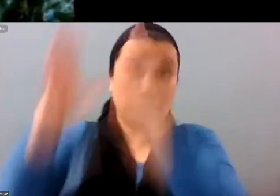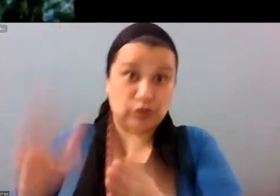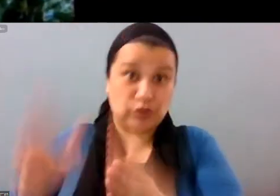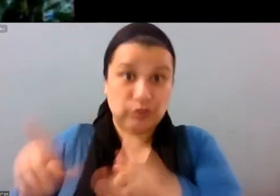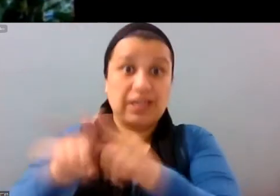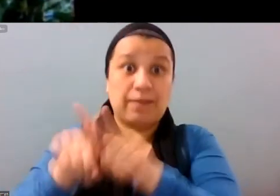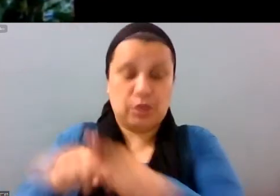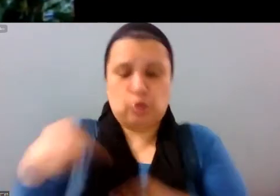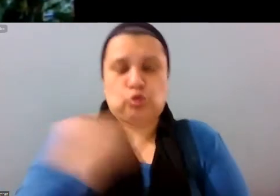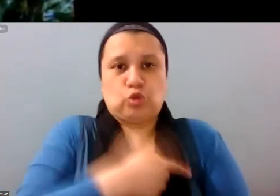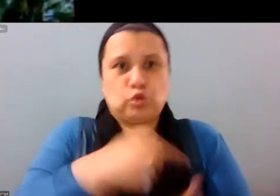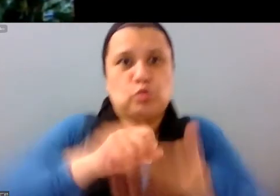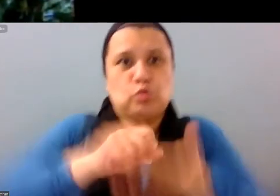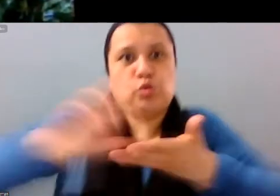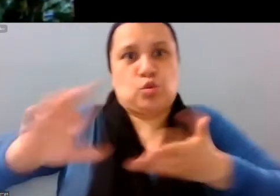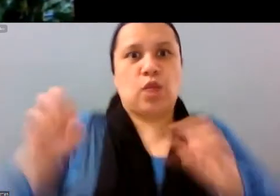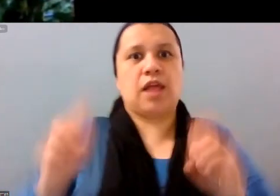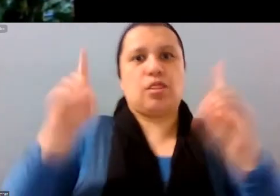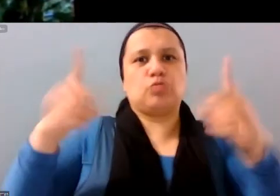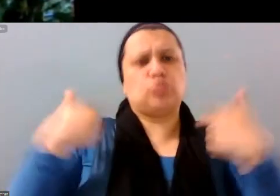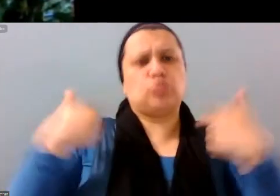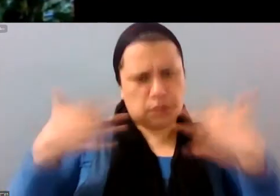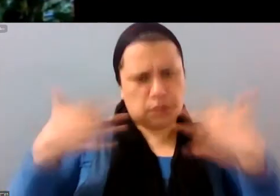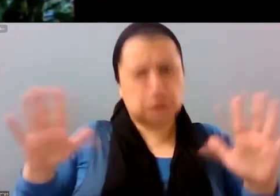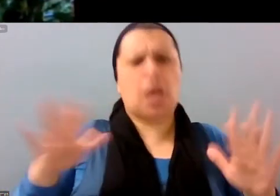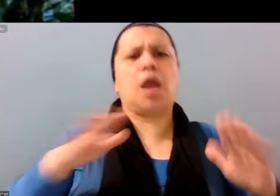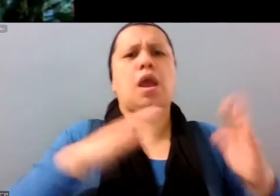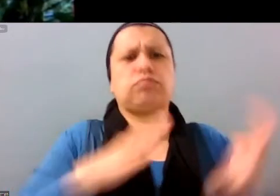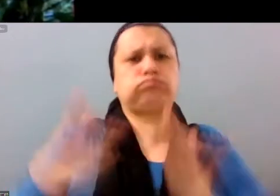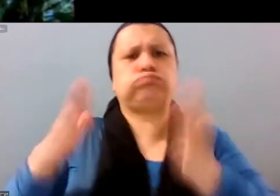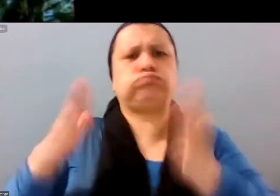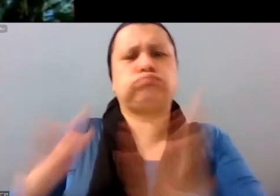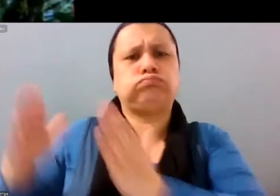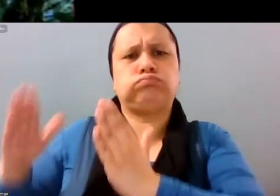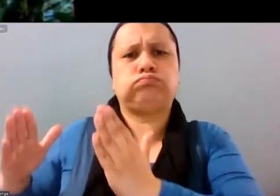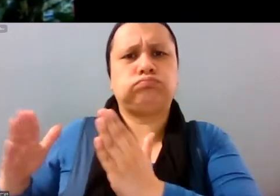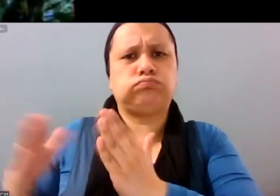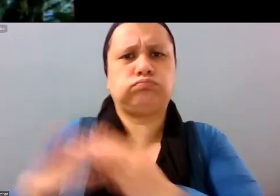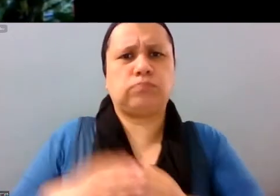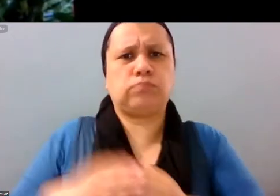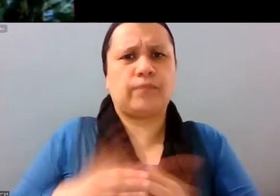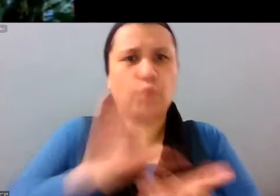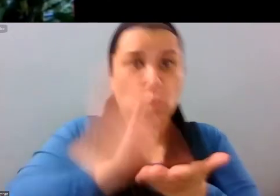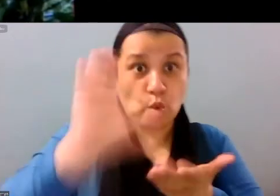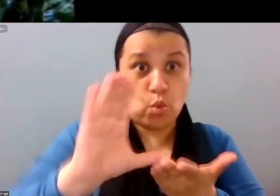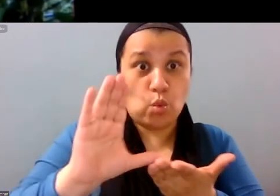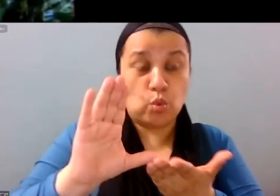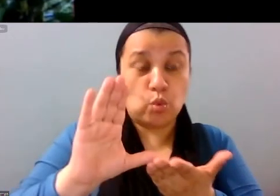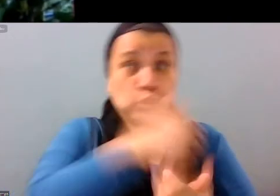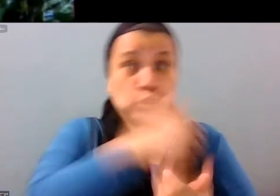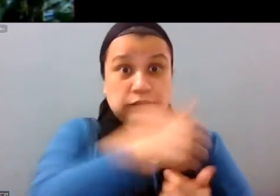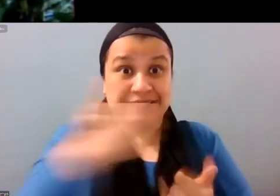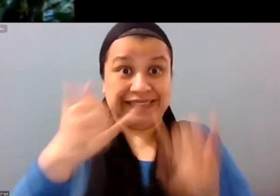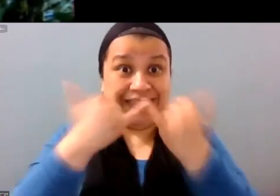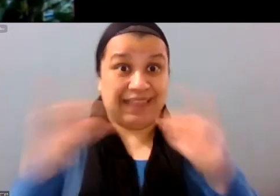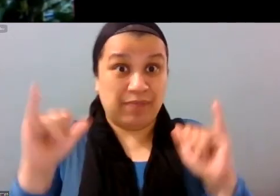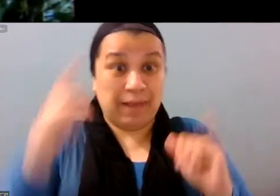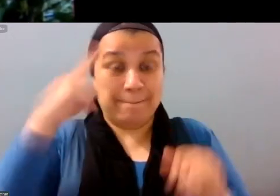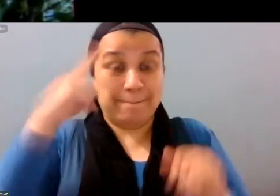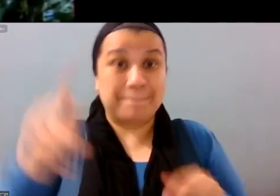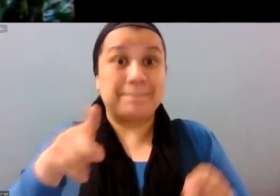desde ya estamos elaborando una serie de cursos autogestionables para recibir a la población que